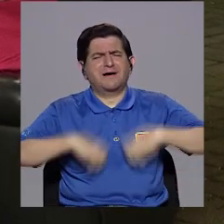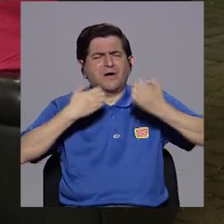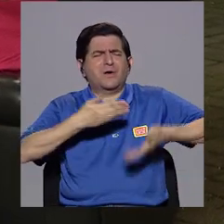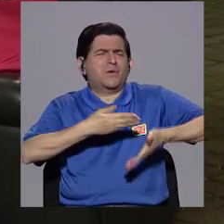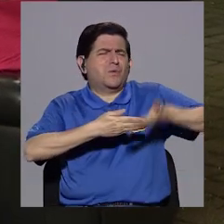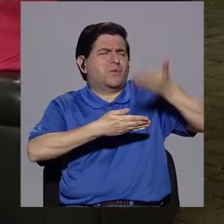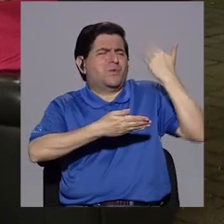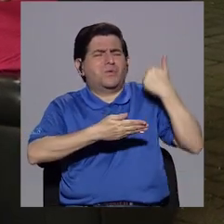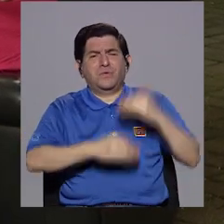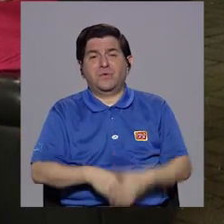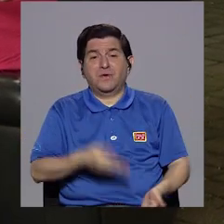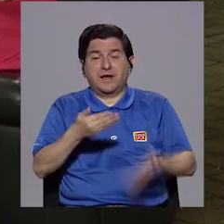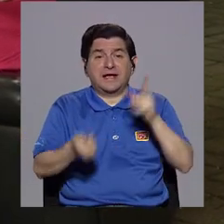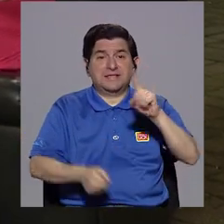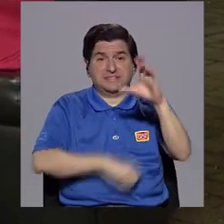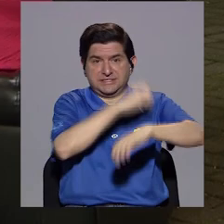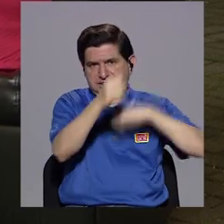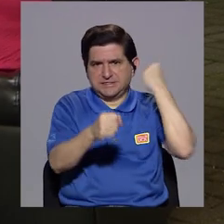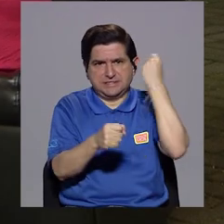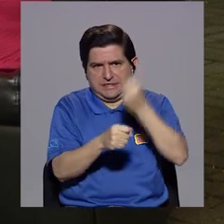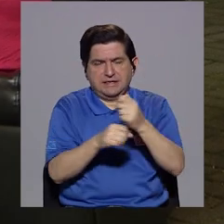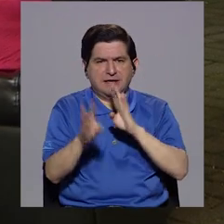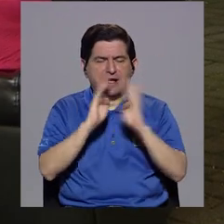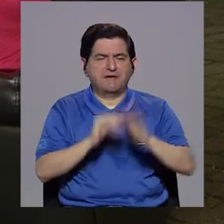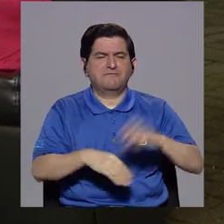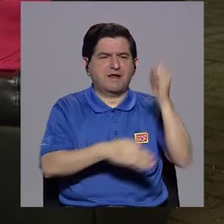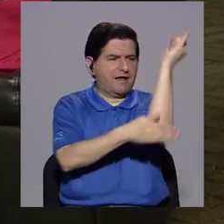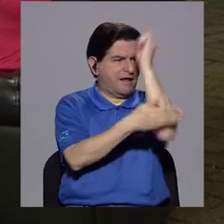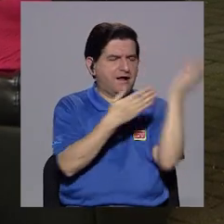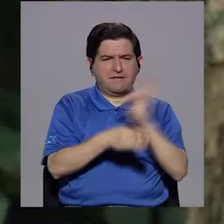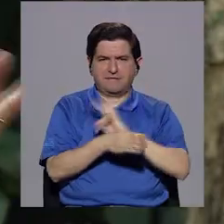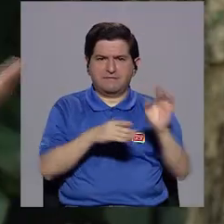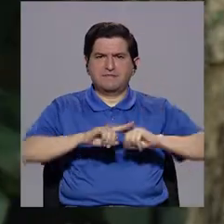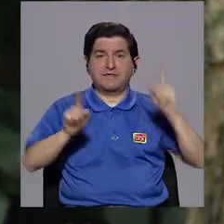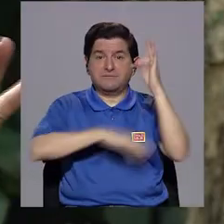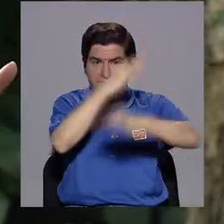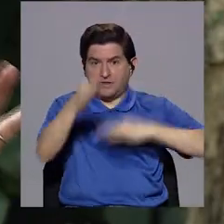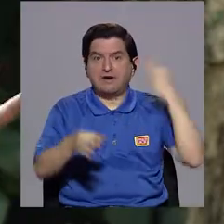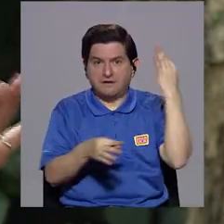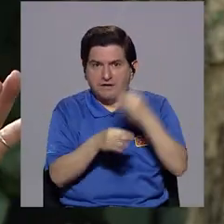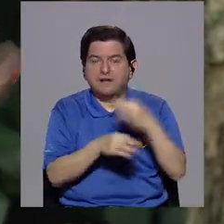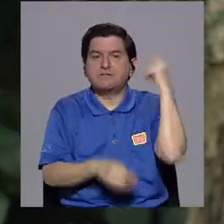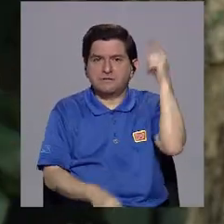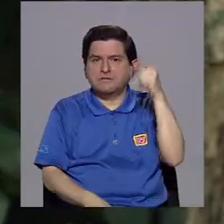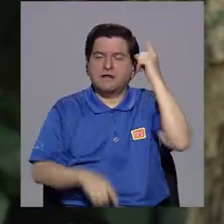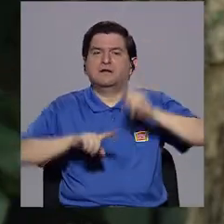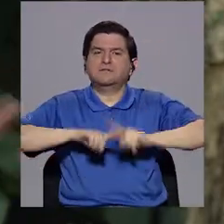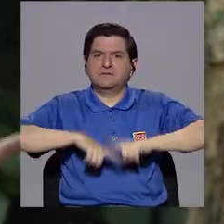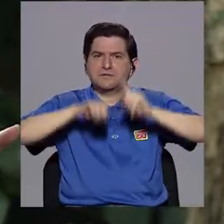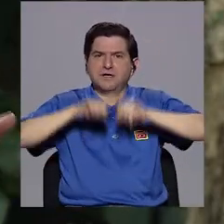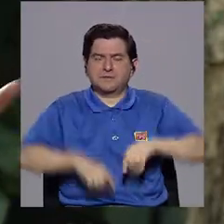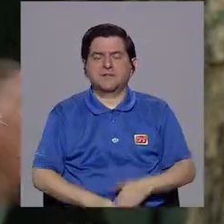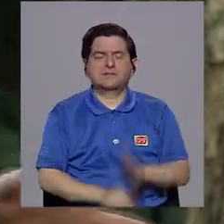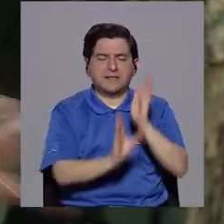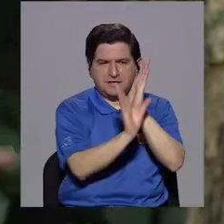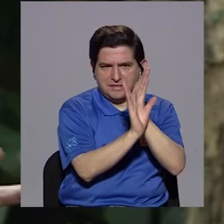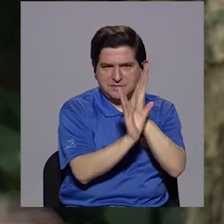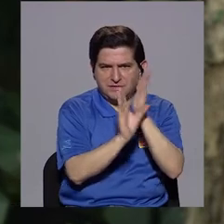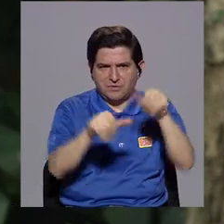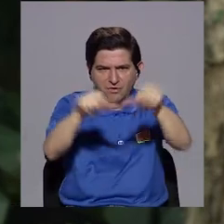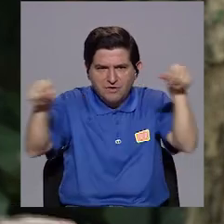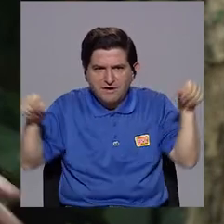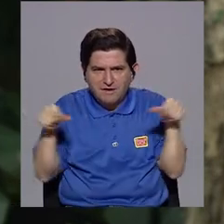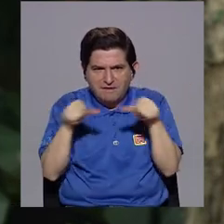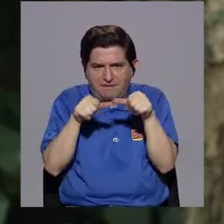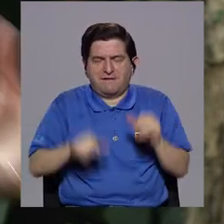muchísimo tiempo, o sea, casi que desde hace 100 años podríamos hablar de arte terapia, y hay diferentes modalidades, obviamente dependiendo de la rama de